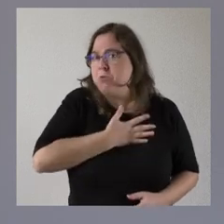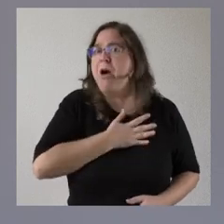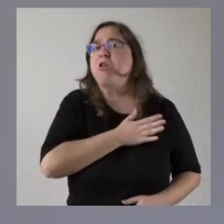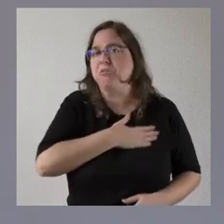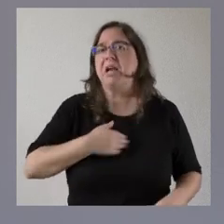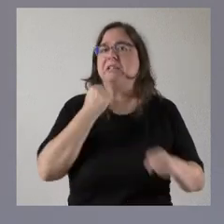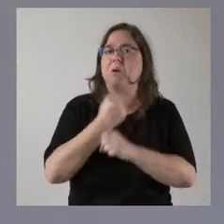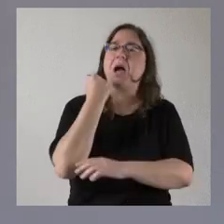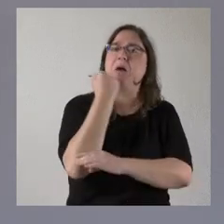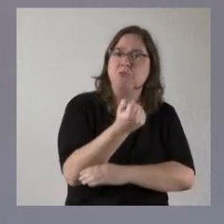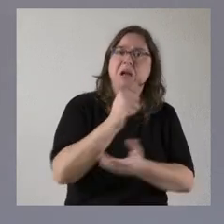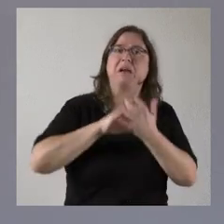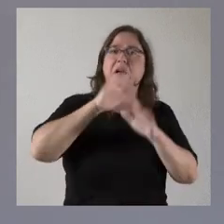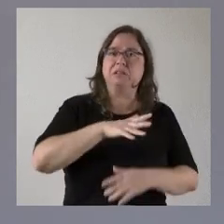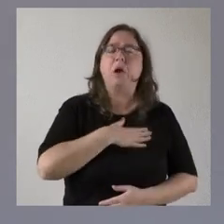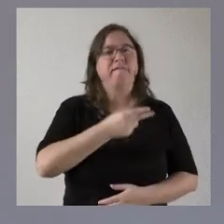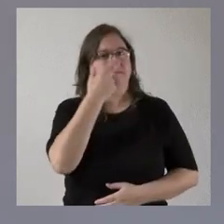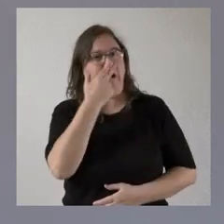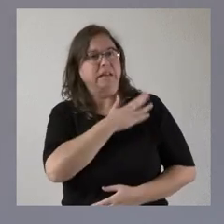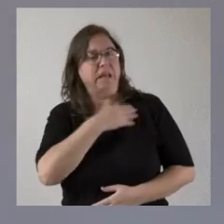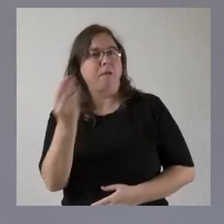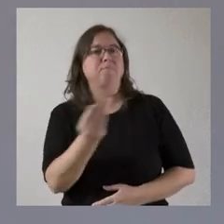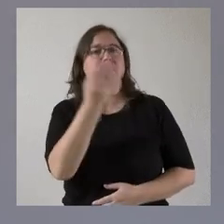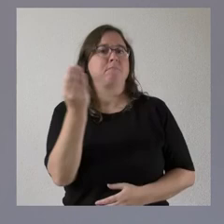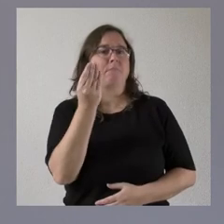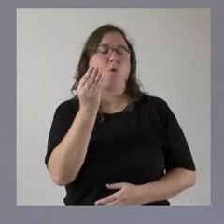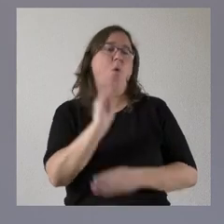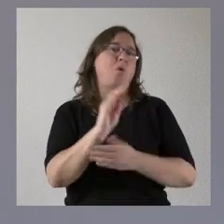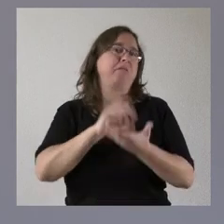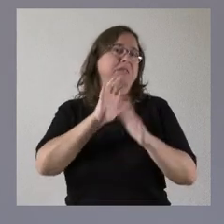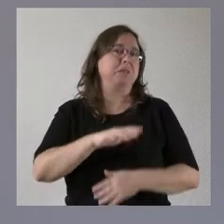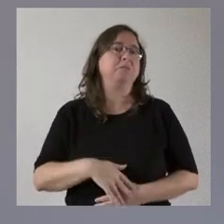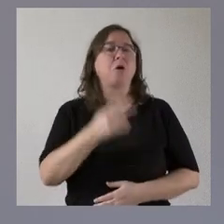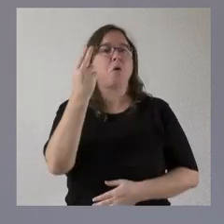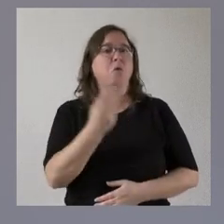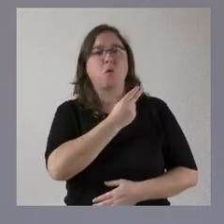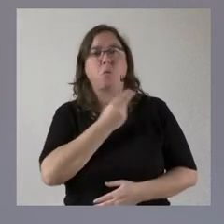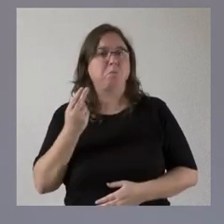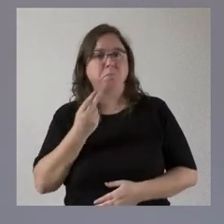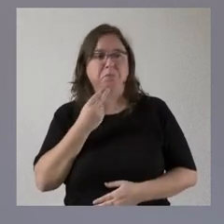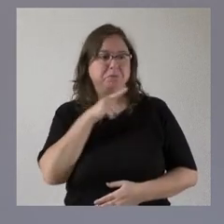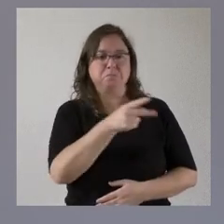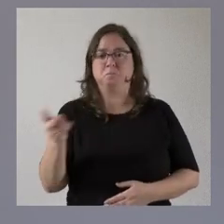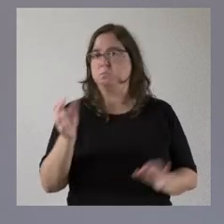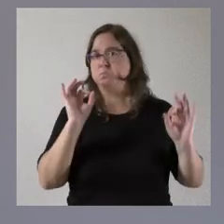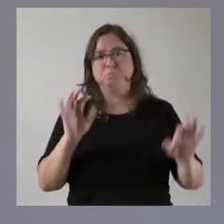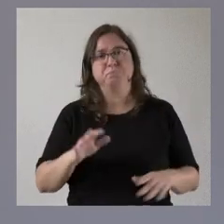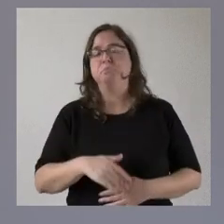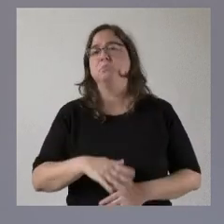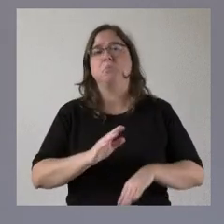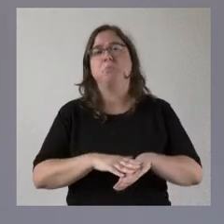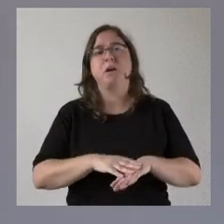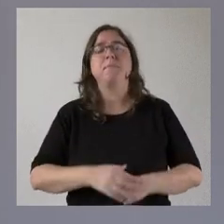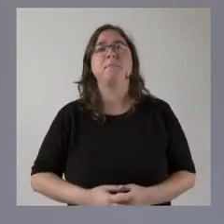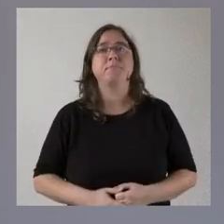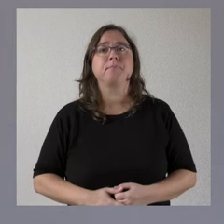por esta tierra interés de hacer lo mejor por Castilla y león y compromiso con la vida de los ciudadanos de nuestra